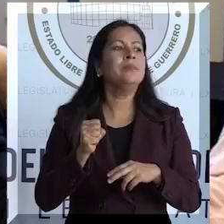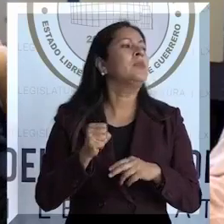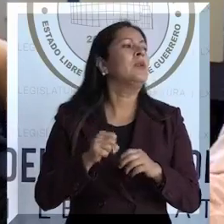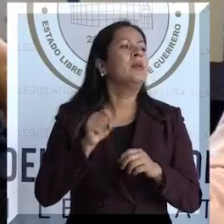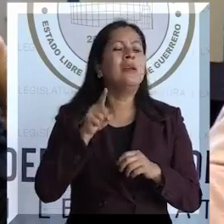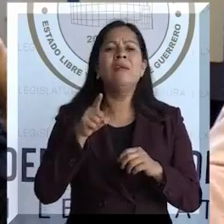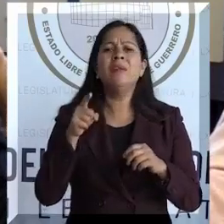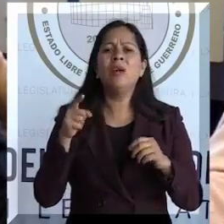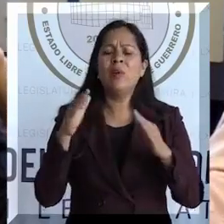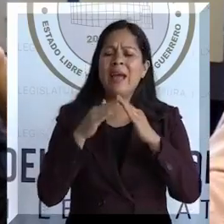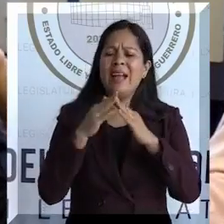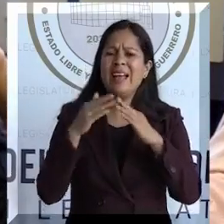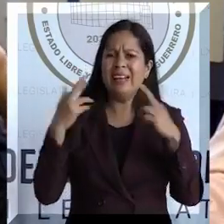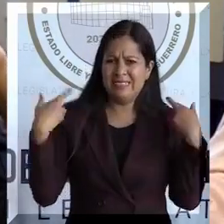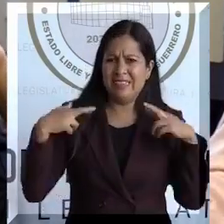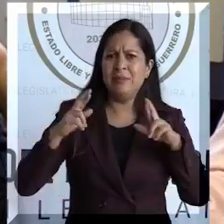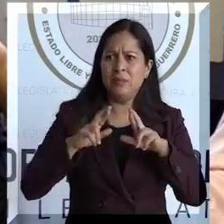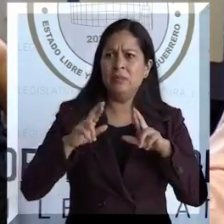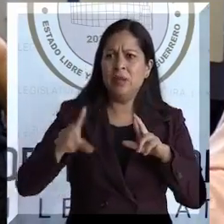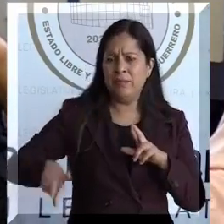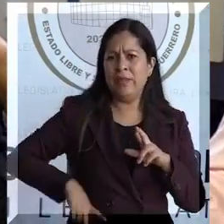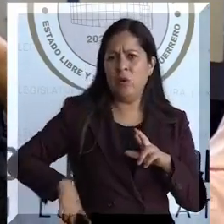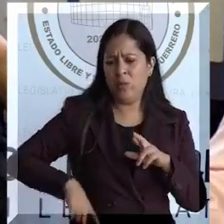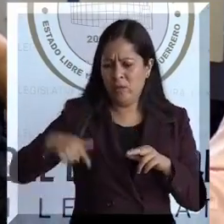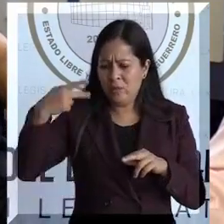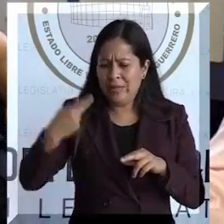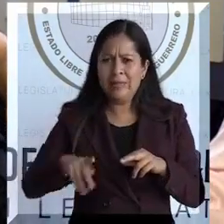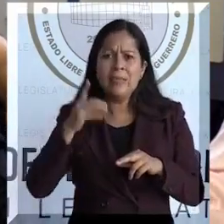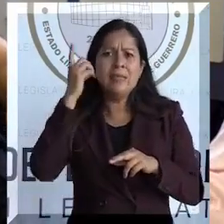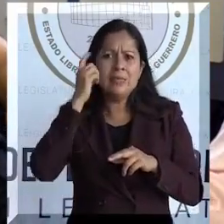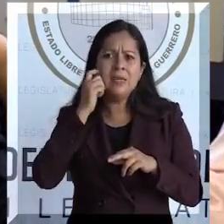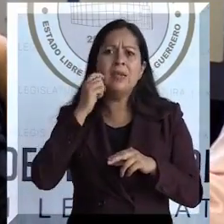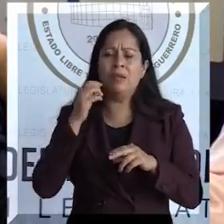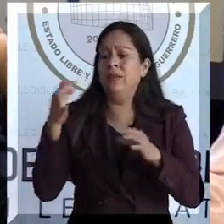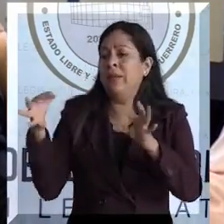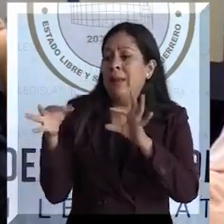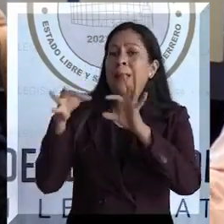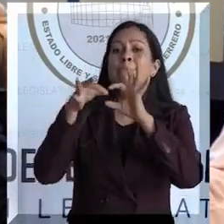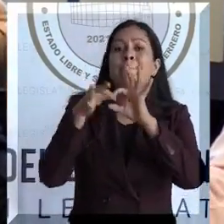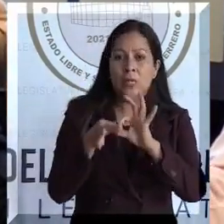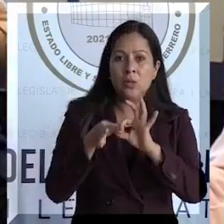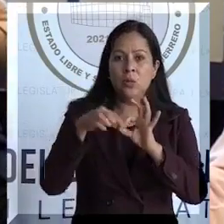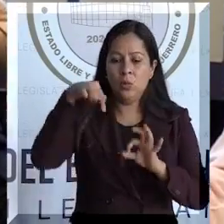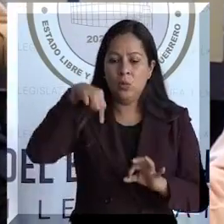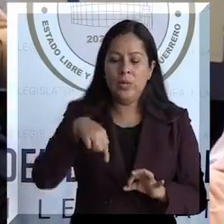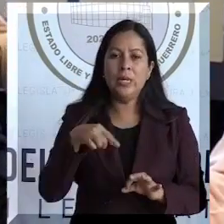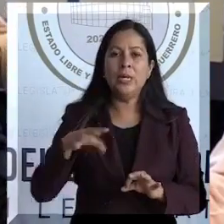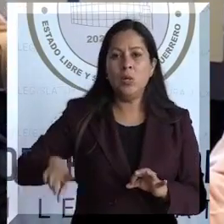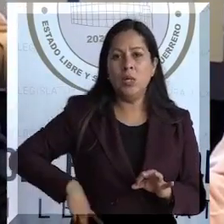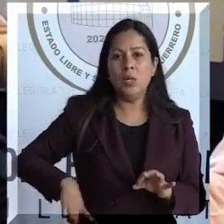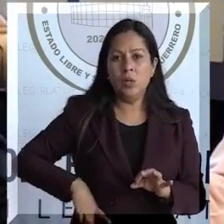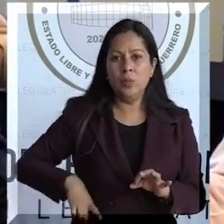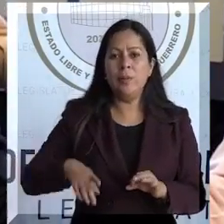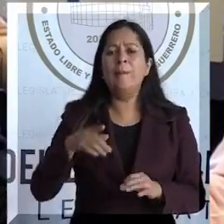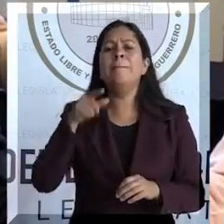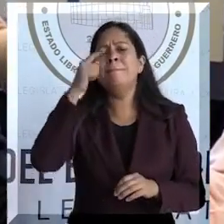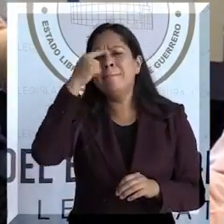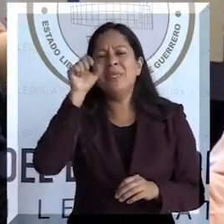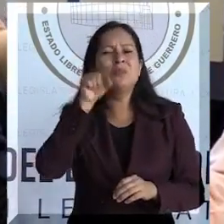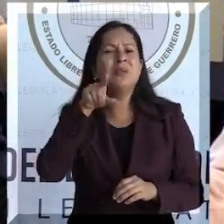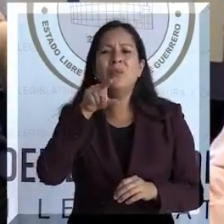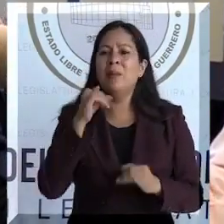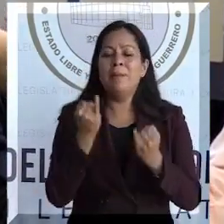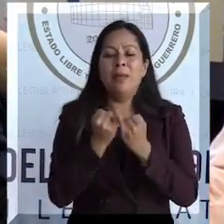un representante del gobierno del estado, que era el vínculo con el gobierno del estado precisamente para acercarle todos estos beneficios a los